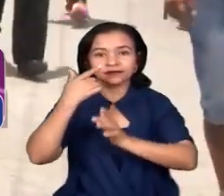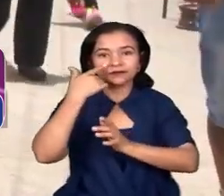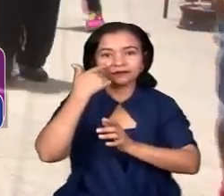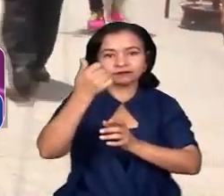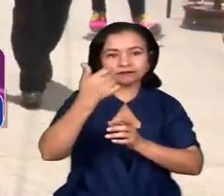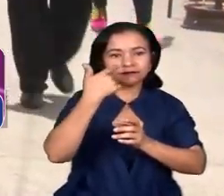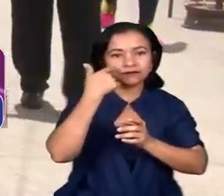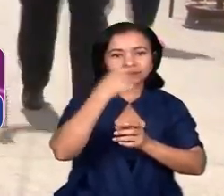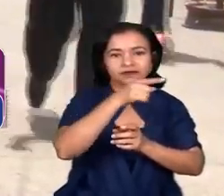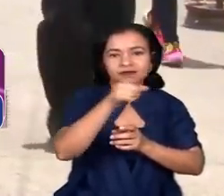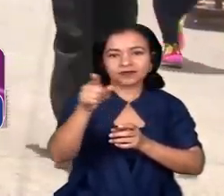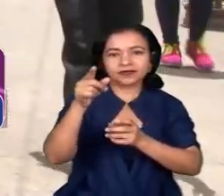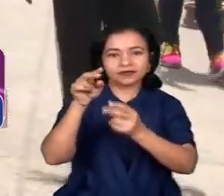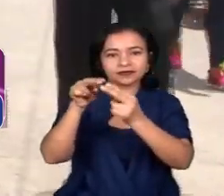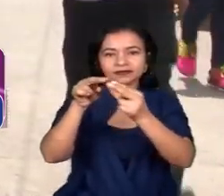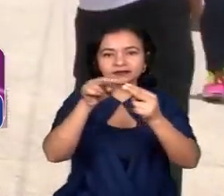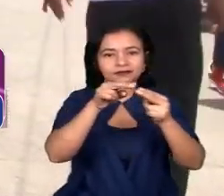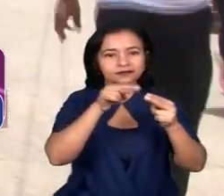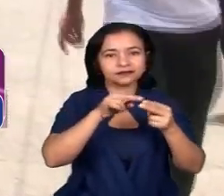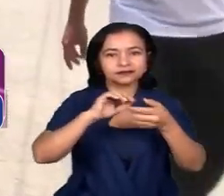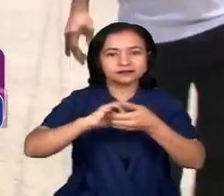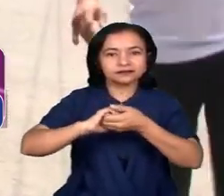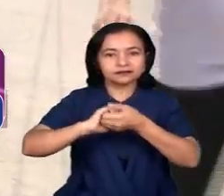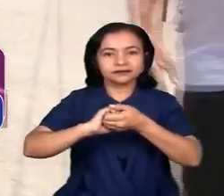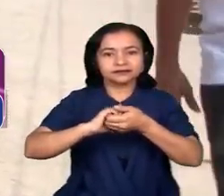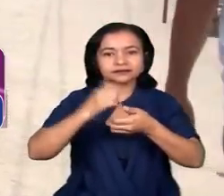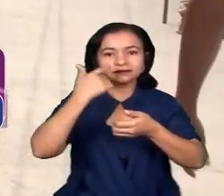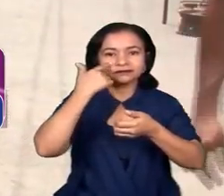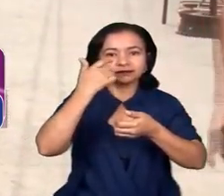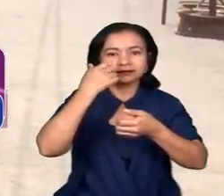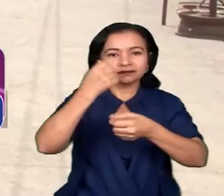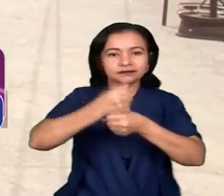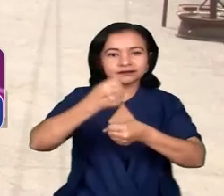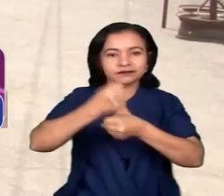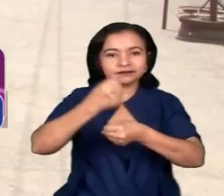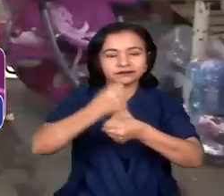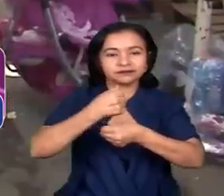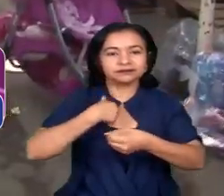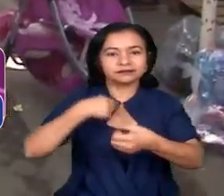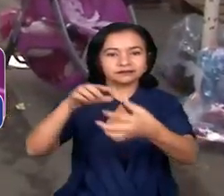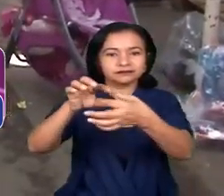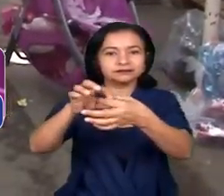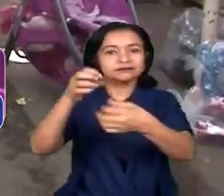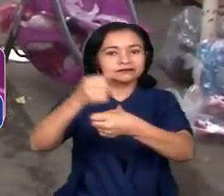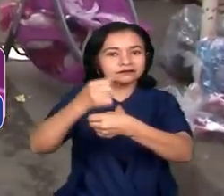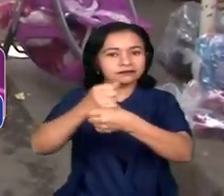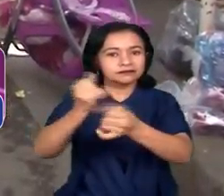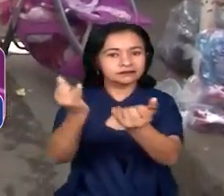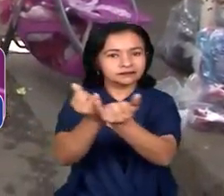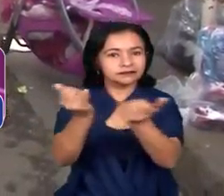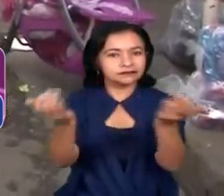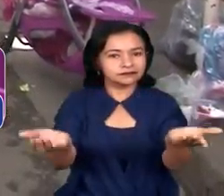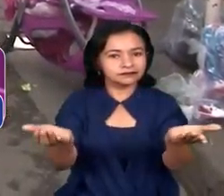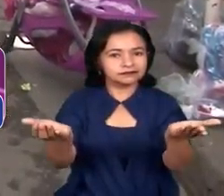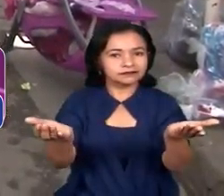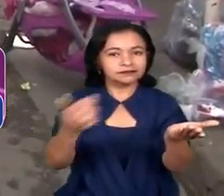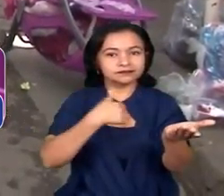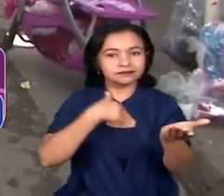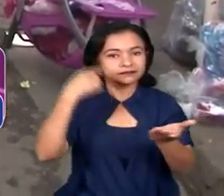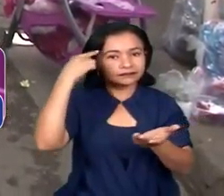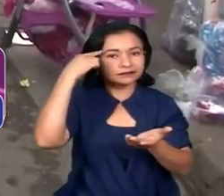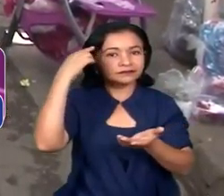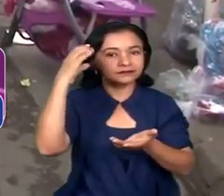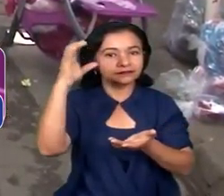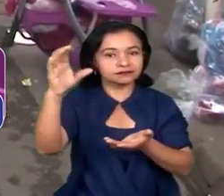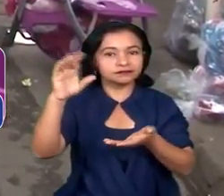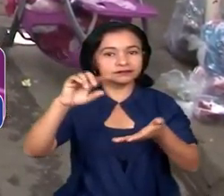estos, a los amigos estos, los conozco porque trabajé mucho tiempo con ellos, pues, pero creo que nosotros